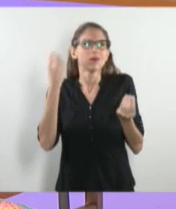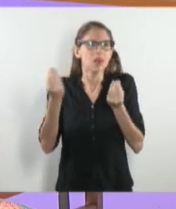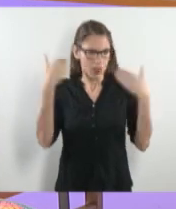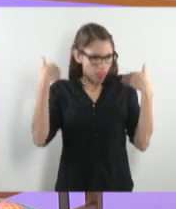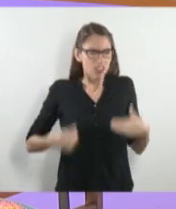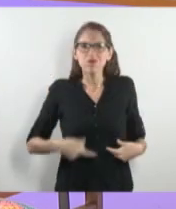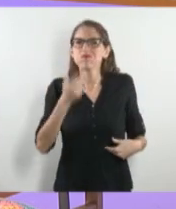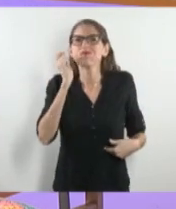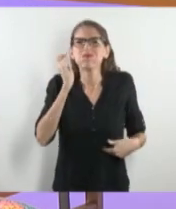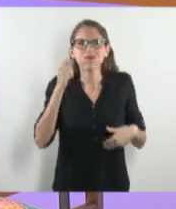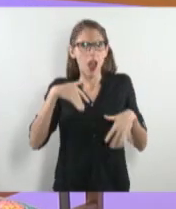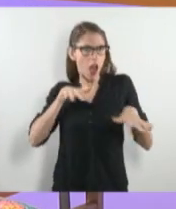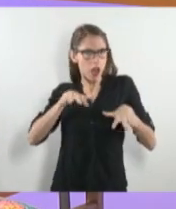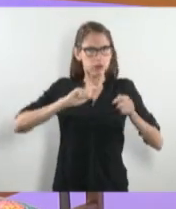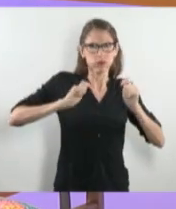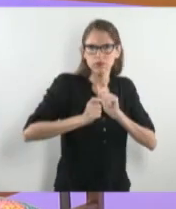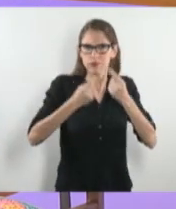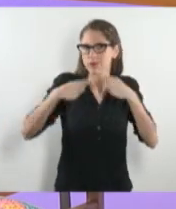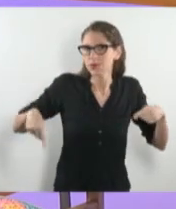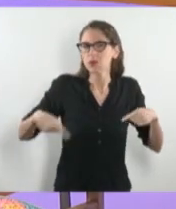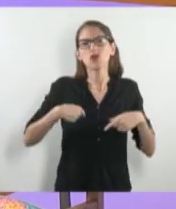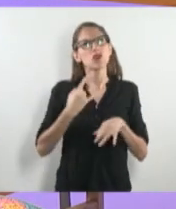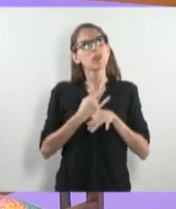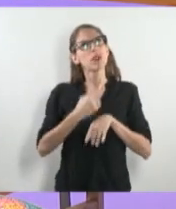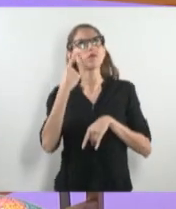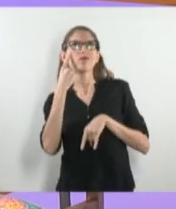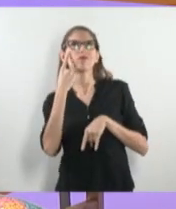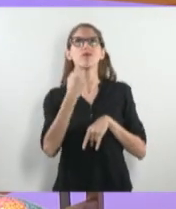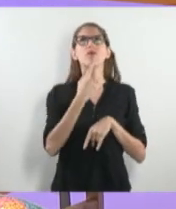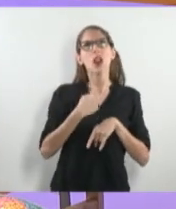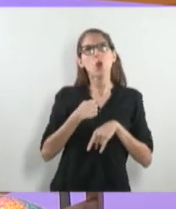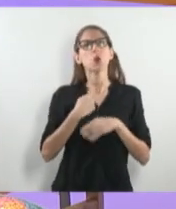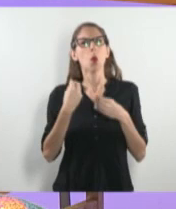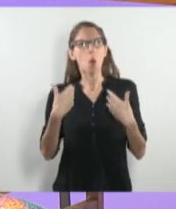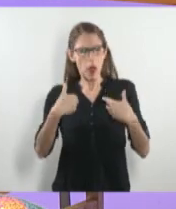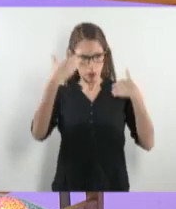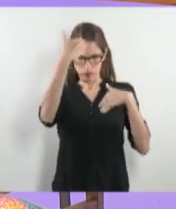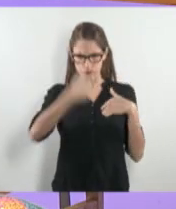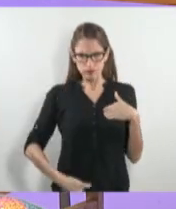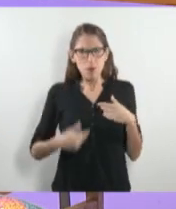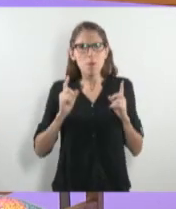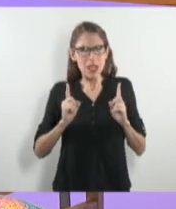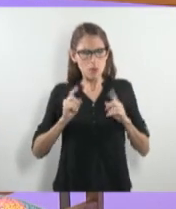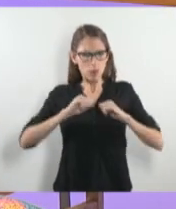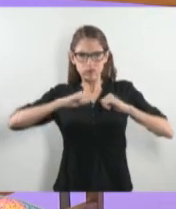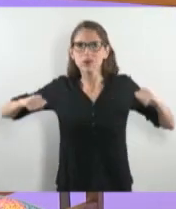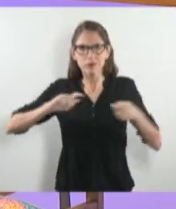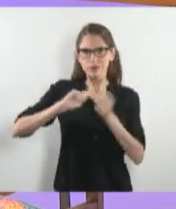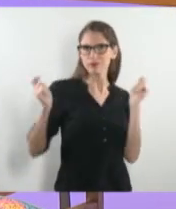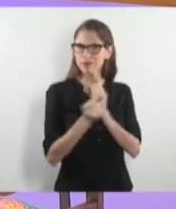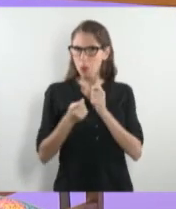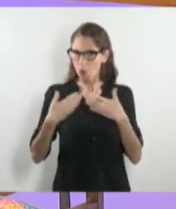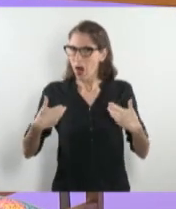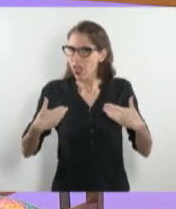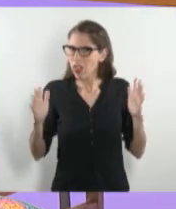es, ¿sí? Siempre me pregunto si uno puede como salirse de uno mismo a la hora después de presentar ideas, o si